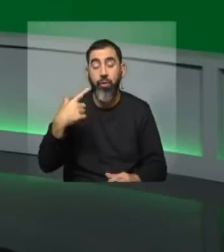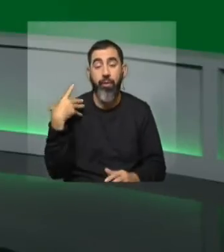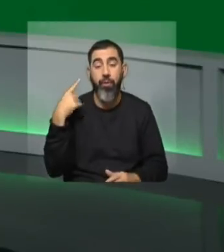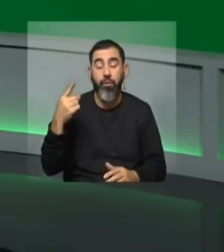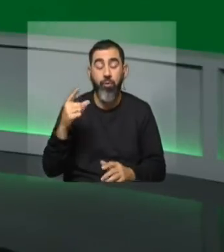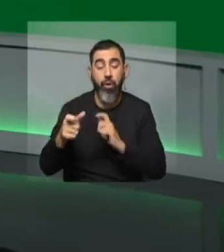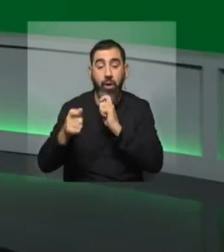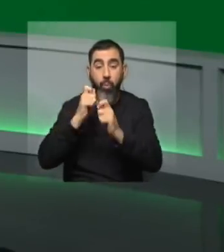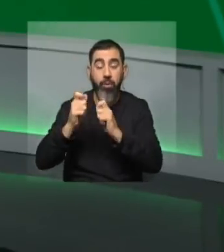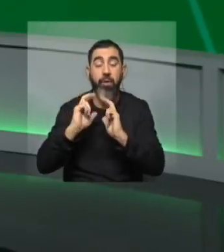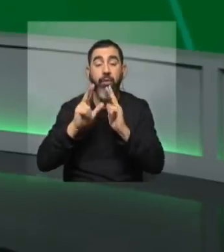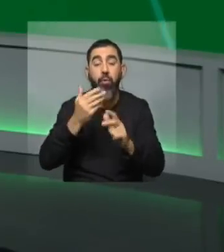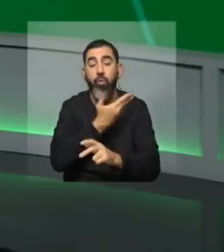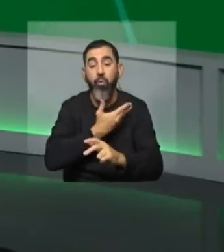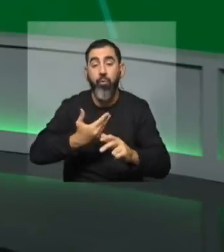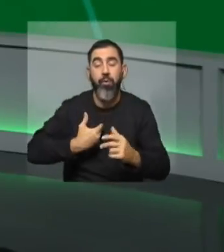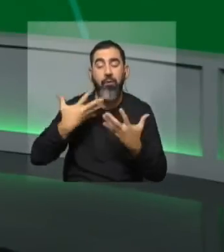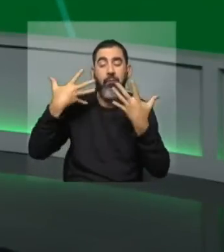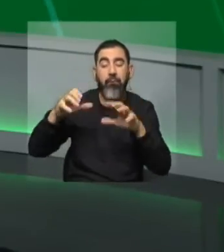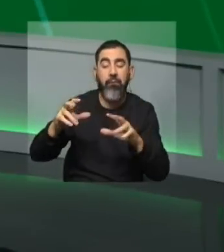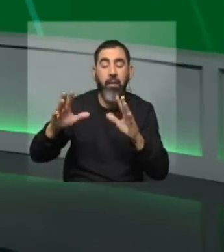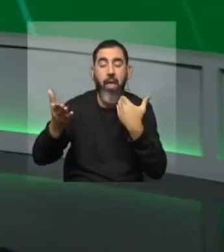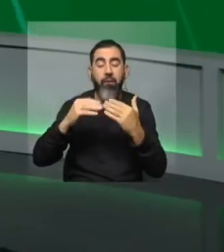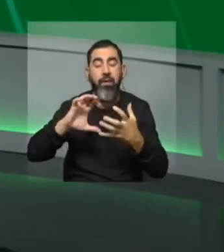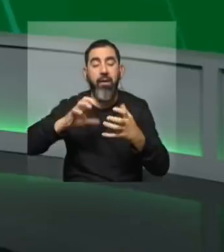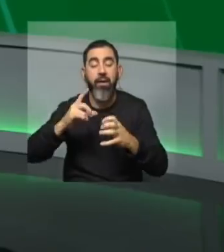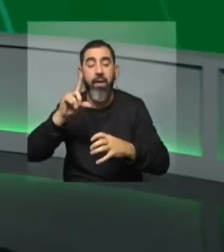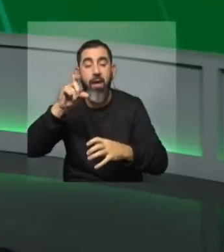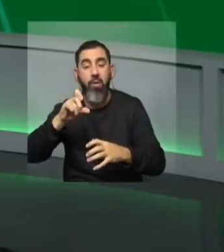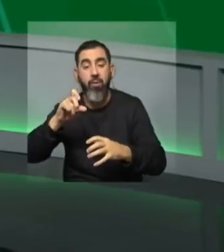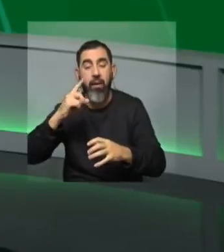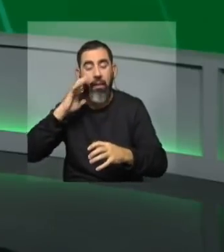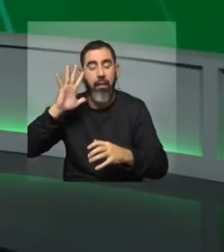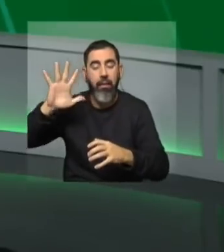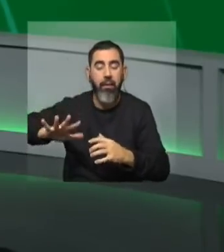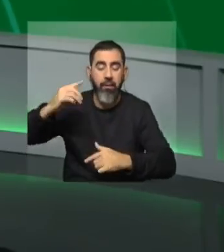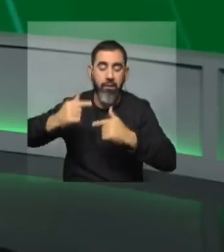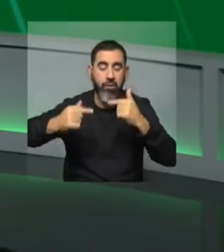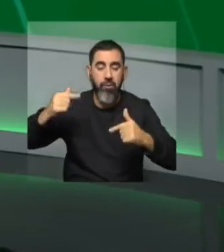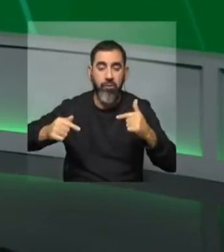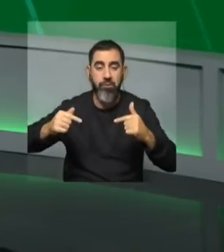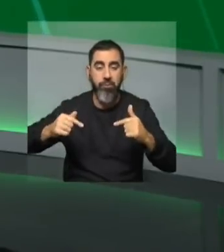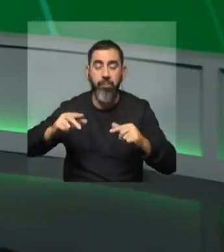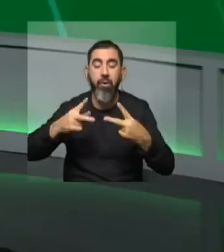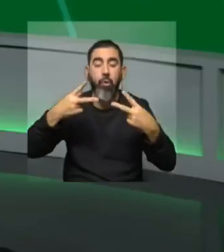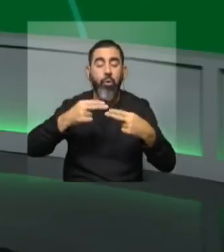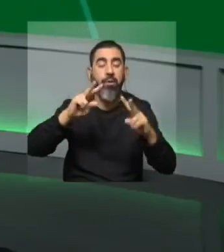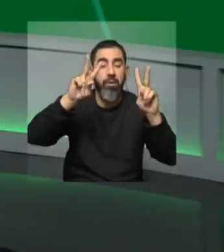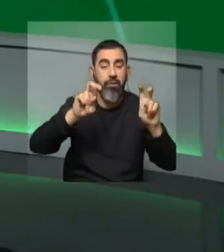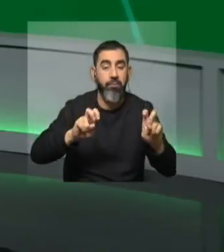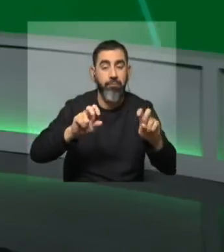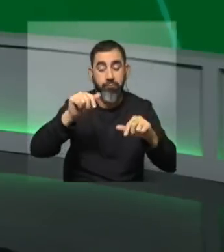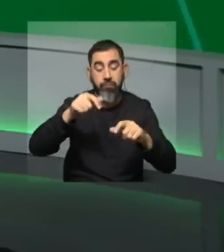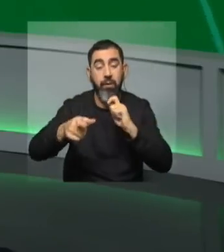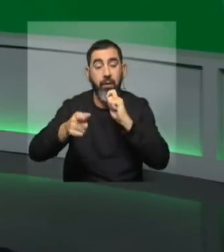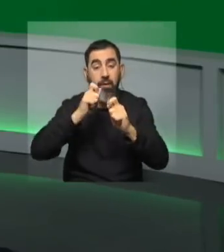de Factum, dijo que el gobierno no quiere que se hable de la crisis del agua y está generando distracciones para que no se hable de ese tema. Entrevistado por La